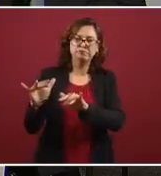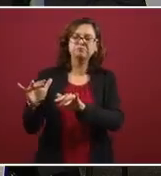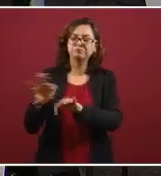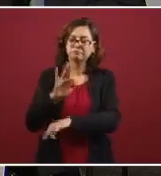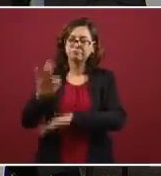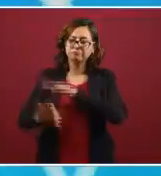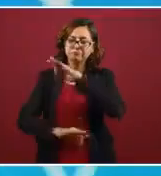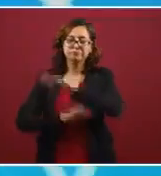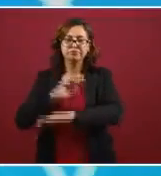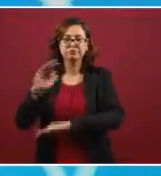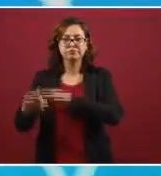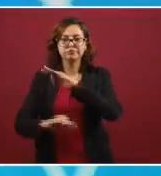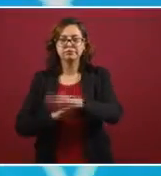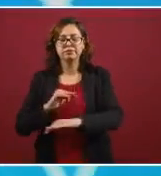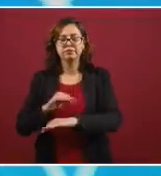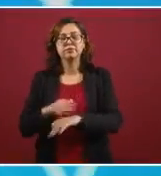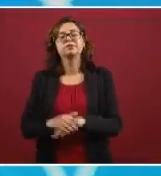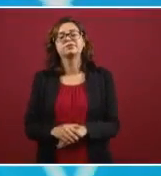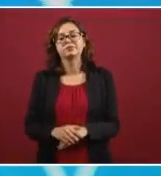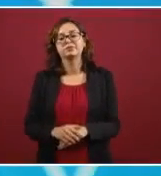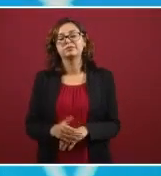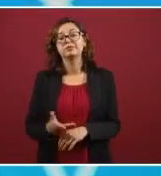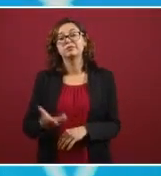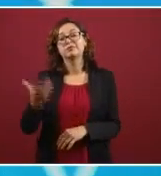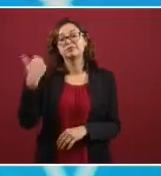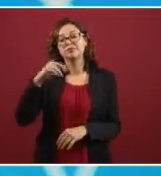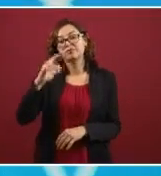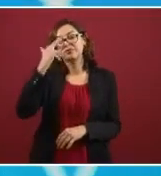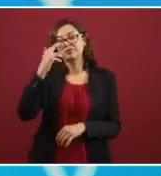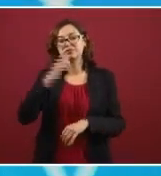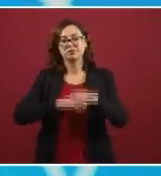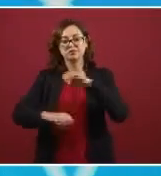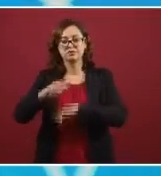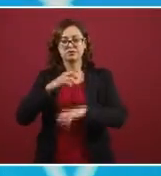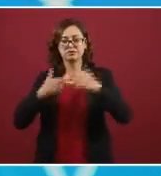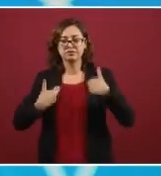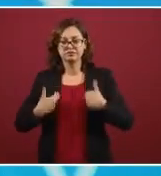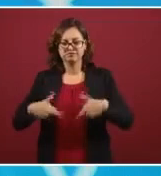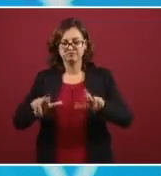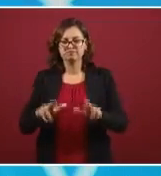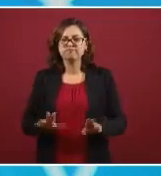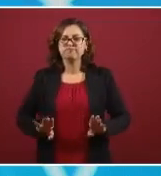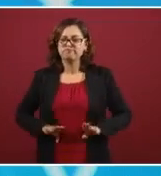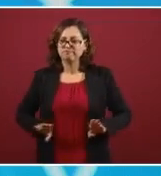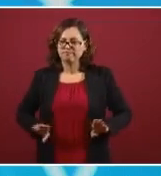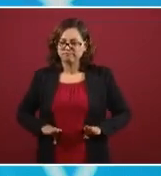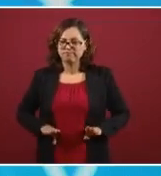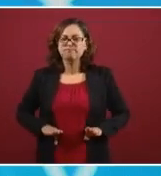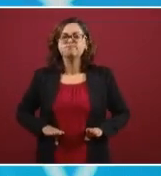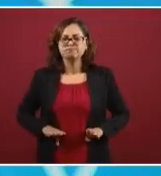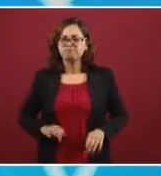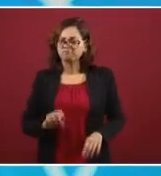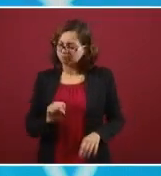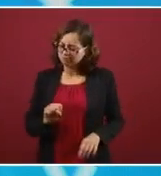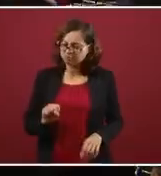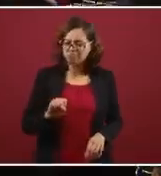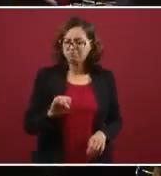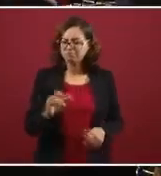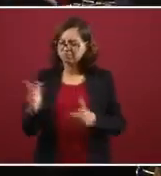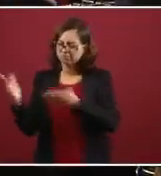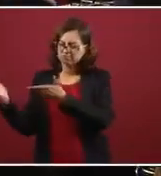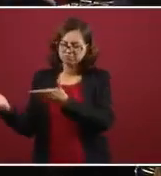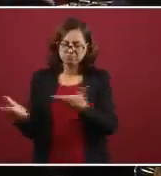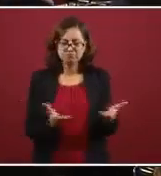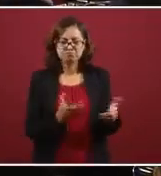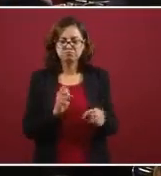desde su embajada en aquel momento, con un inolvidable embajador que tuvo el coraje de abrir las puertas de la embajada para todos los que